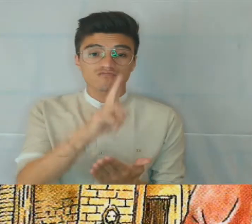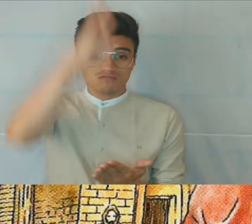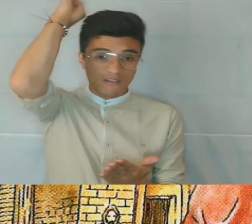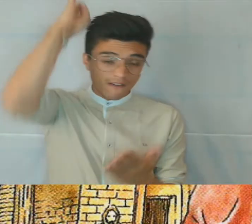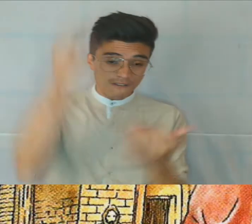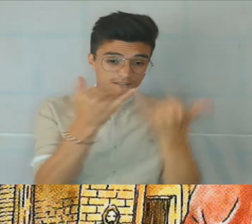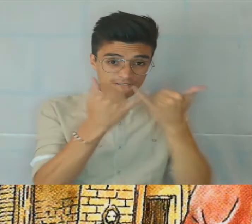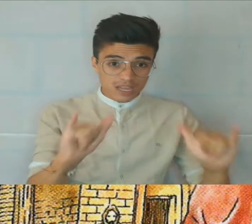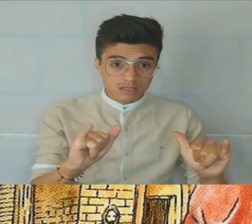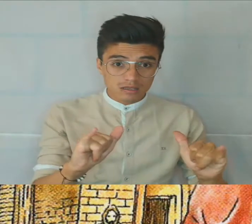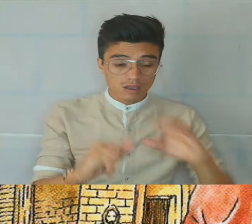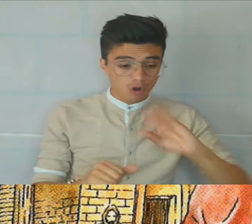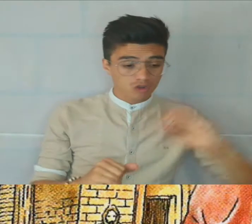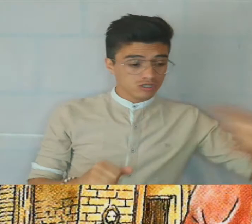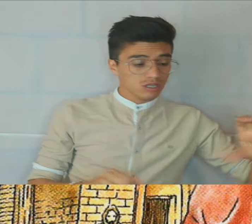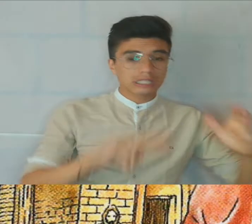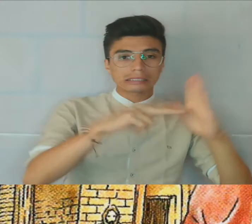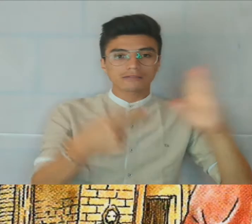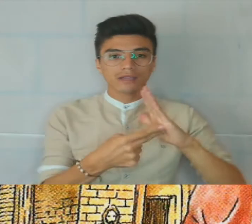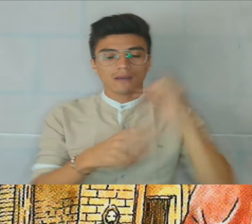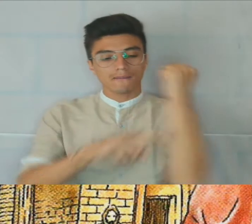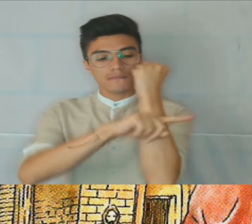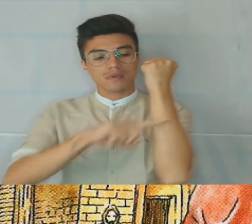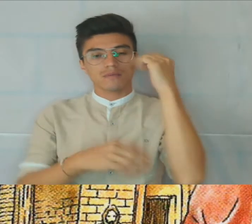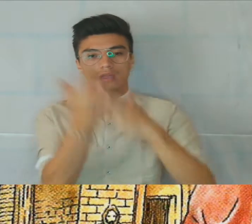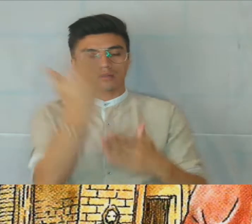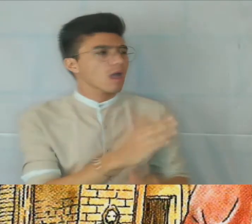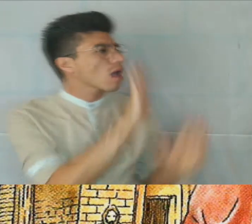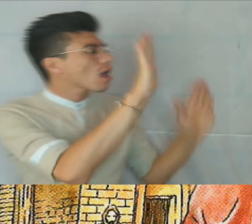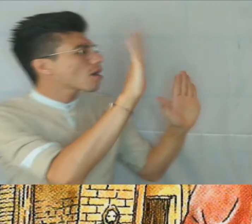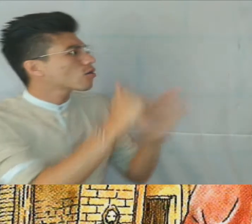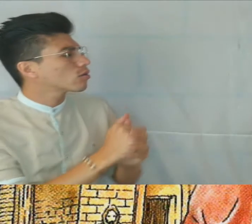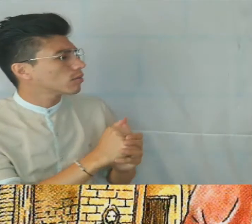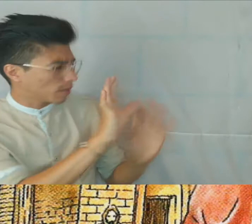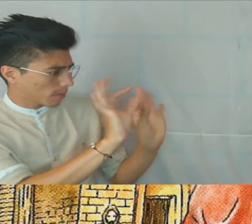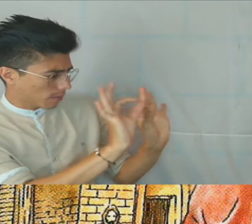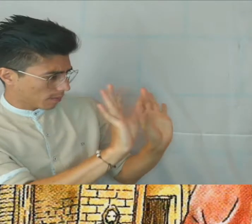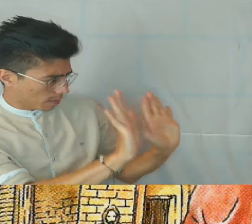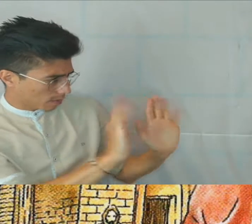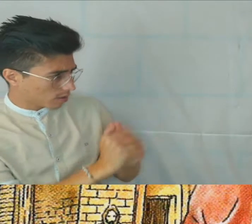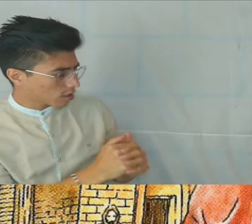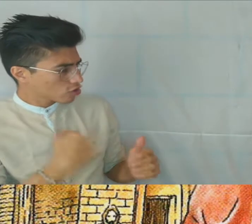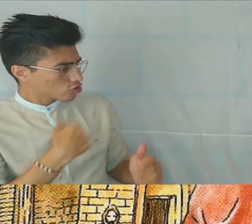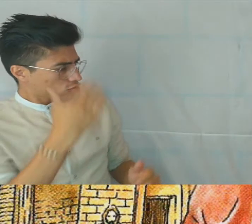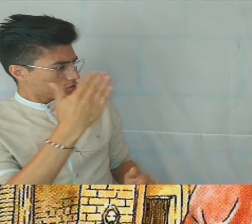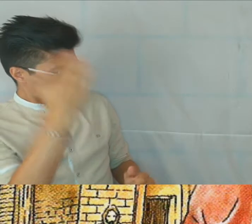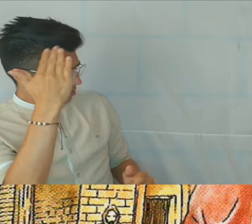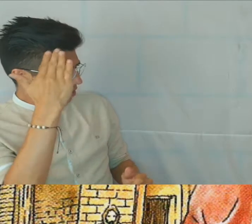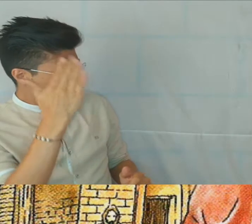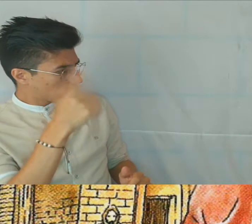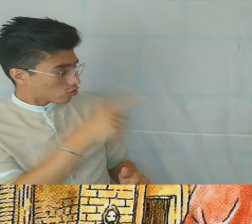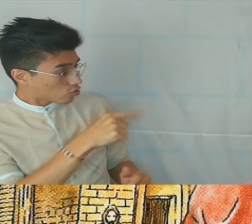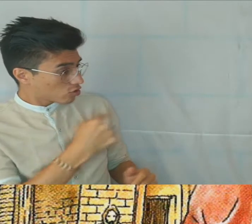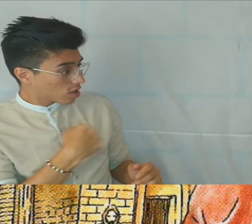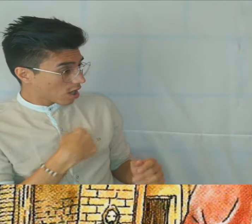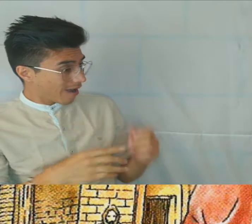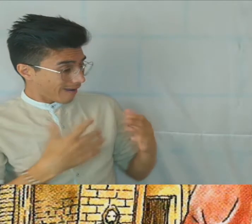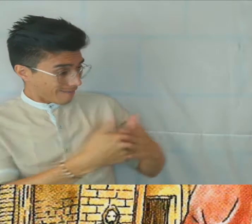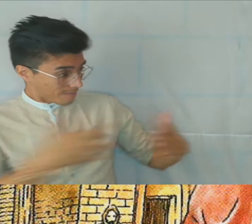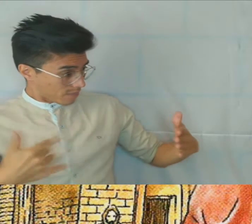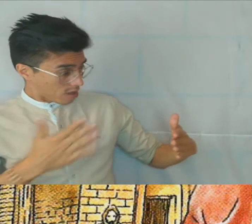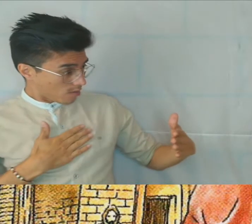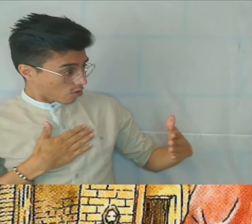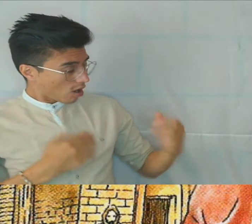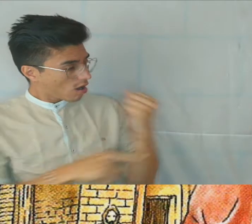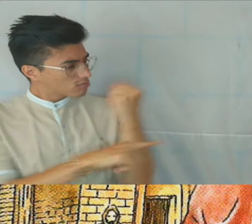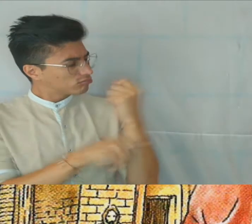El fin del Imperio Romano de Occidente marca el comienzo de la Edad Media. Un momento, a ver que yo me entere. Has llamado a mi época